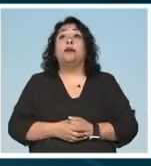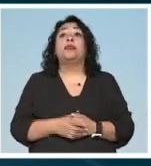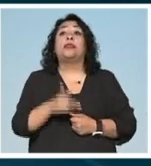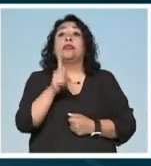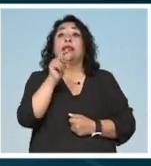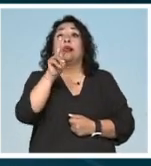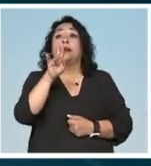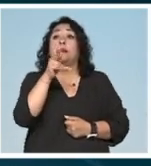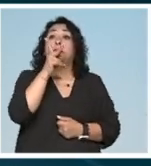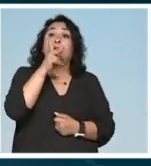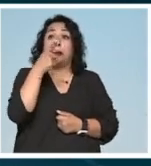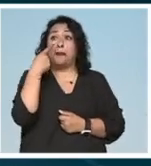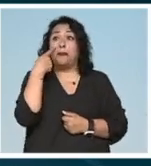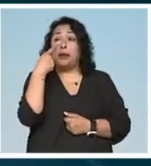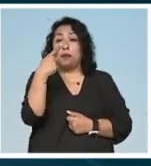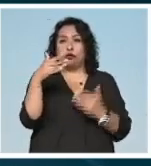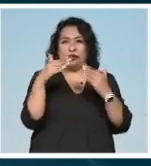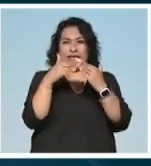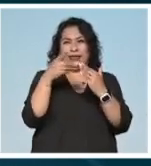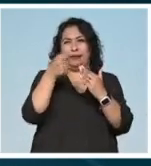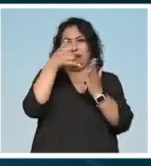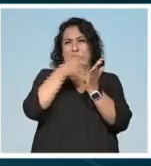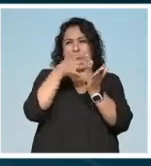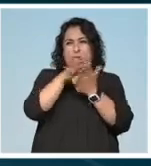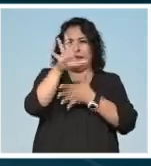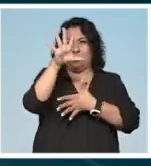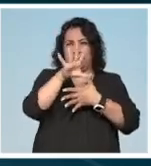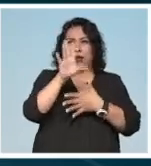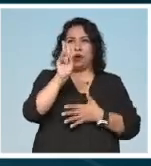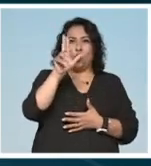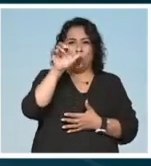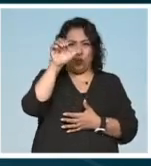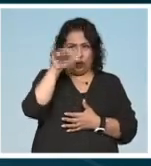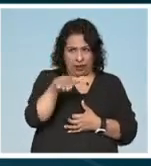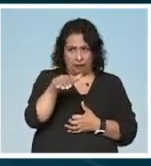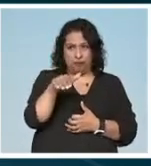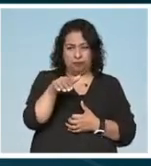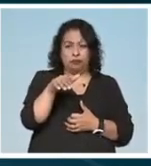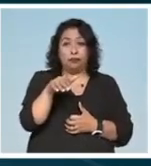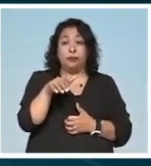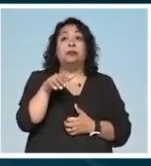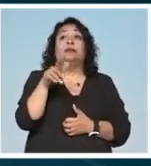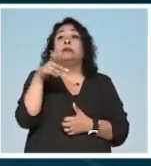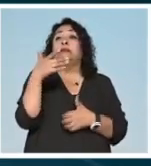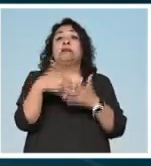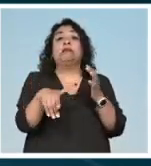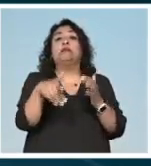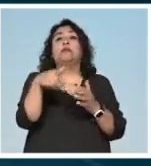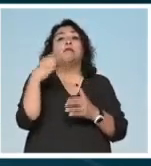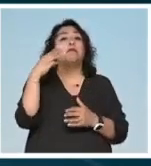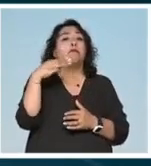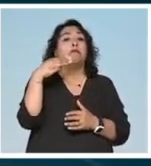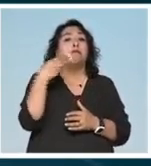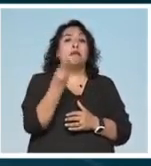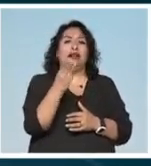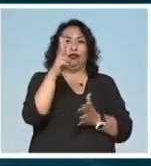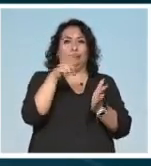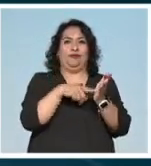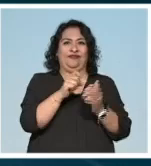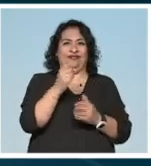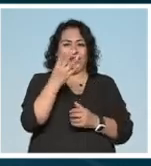Travesías de la Palabra se puede ver en la Casa de la Primera Imprenta en América de la Universidad Autónoma Metropolitana hasta finales de marzo del